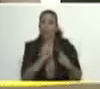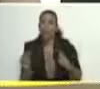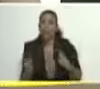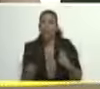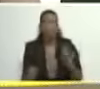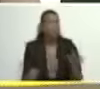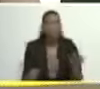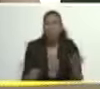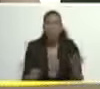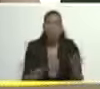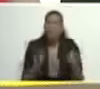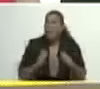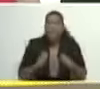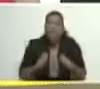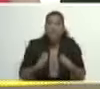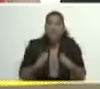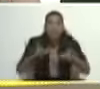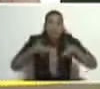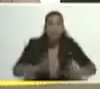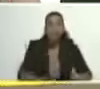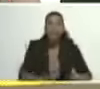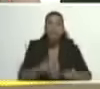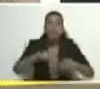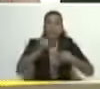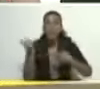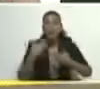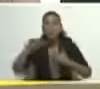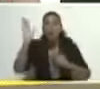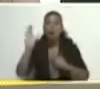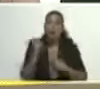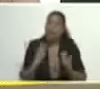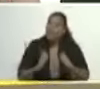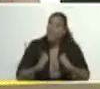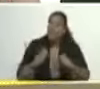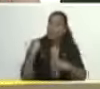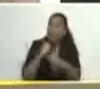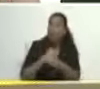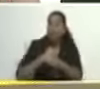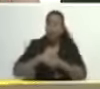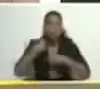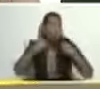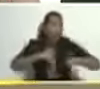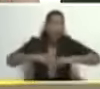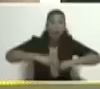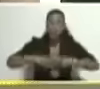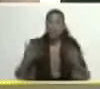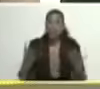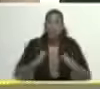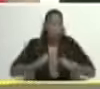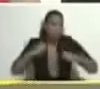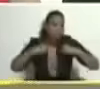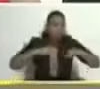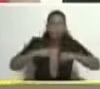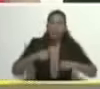Este tren de la vida, nadie se puede bajar de ese tren, hay que vivir, hay que montarse en el tren.